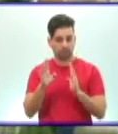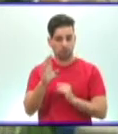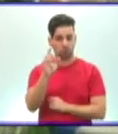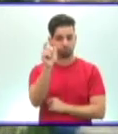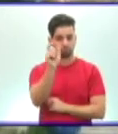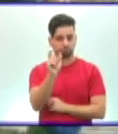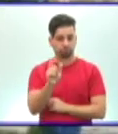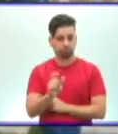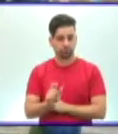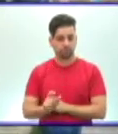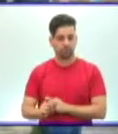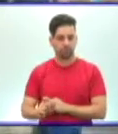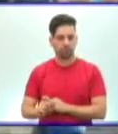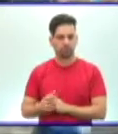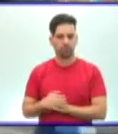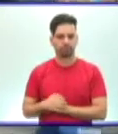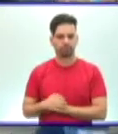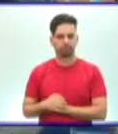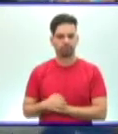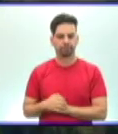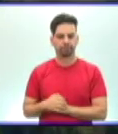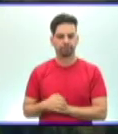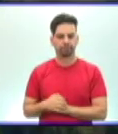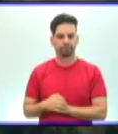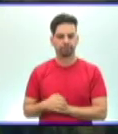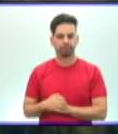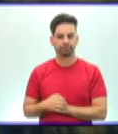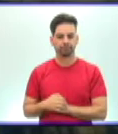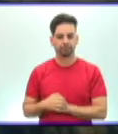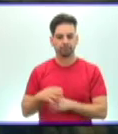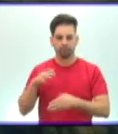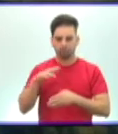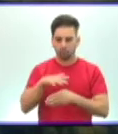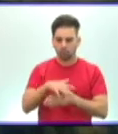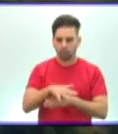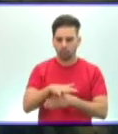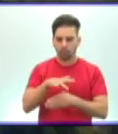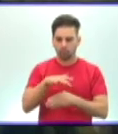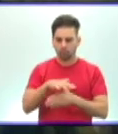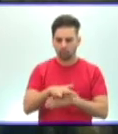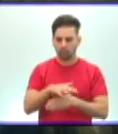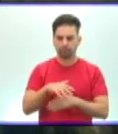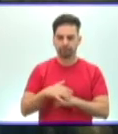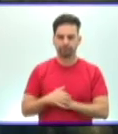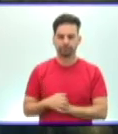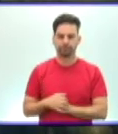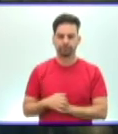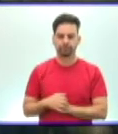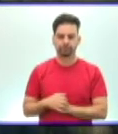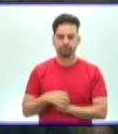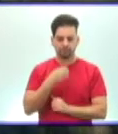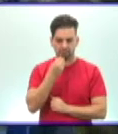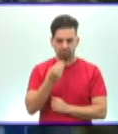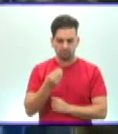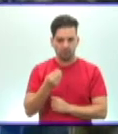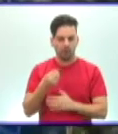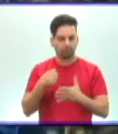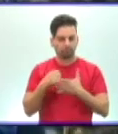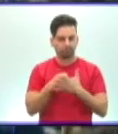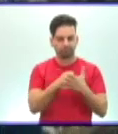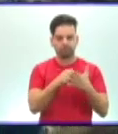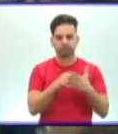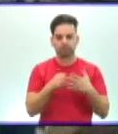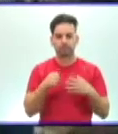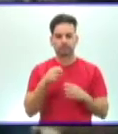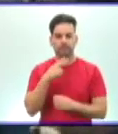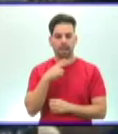arroyos y drenajes pluviales que desembocan en la bahía y pueden impactar sus aguas con mayor o